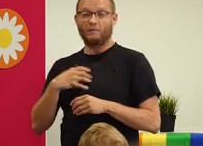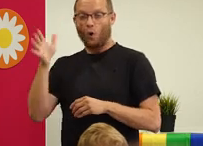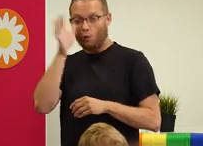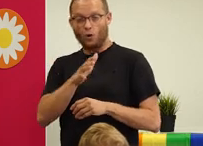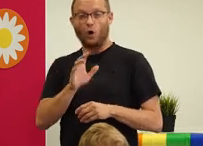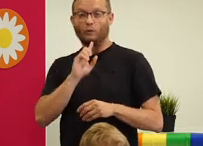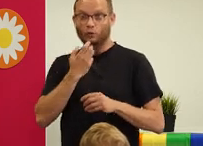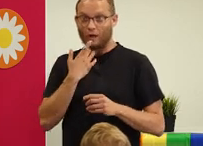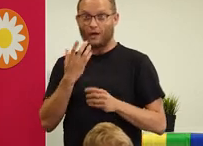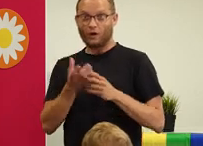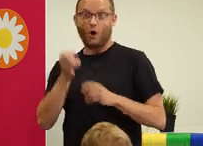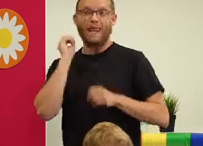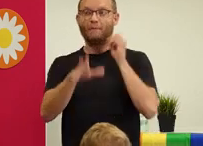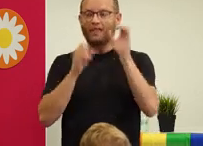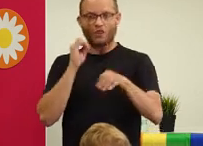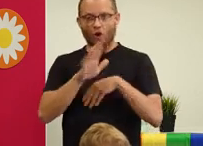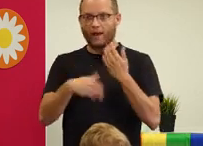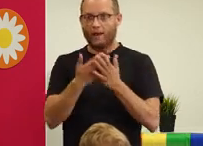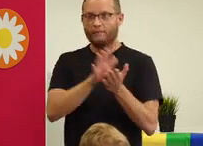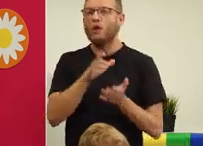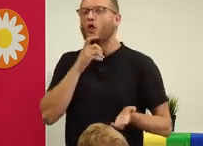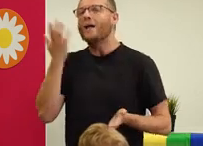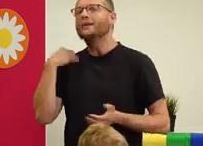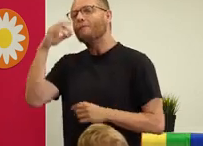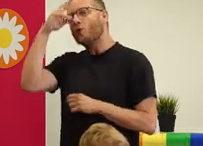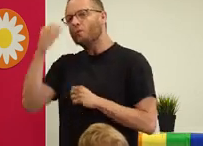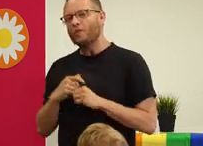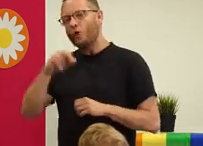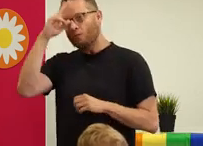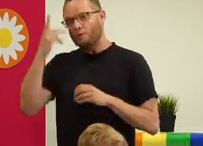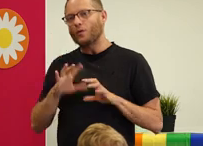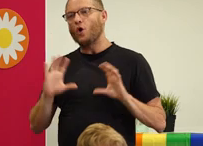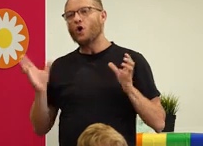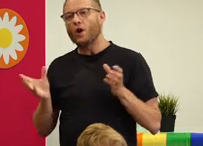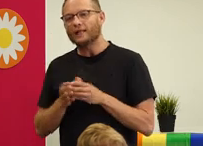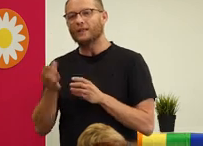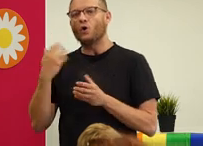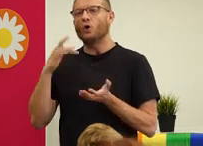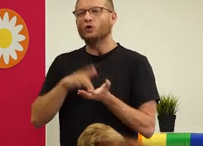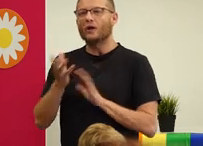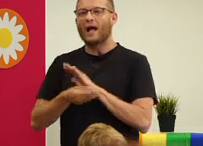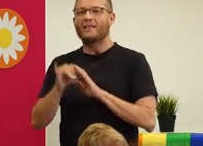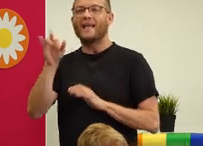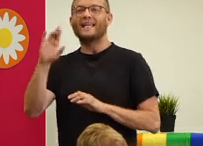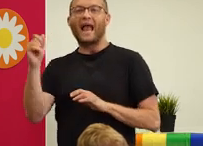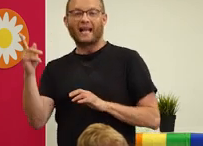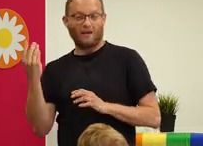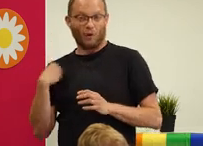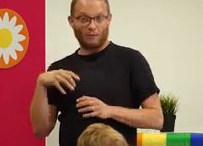los homosexuales con lapidaciones. ¿Dónde está esa preocupación por todo el colectivo en Irak?